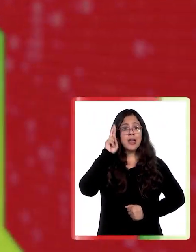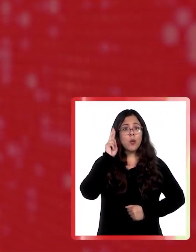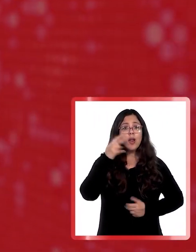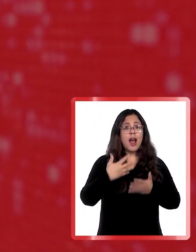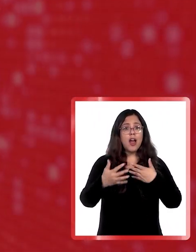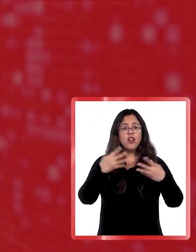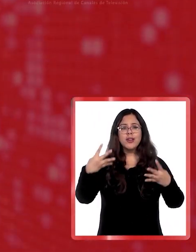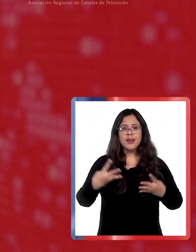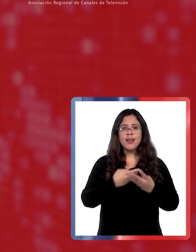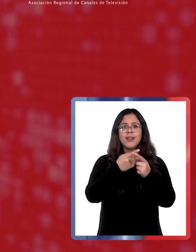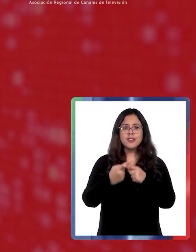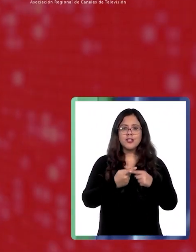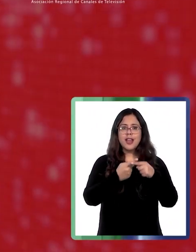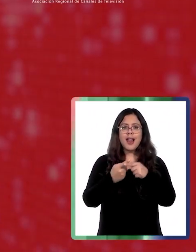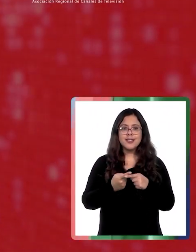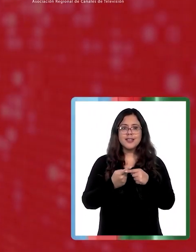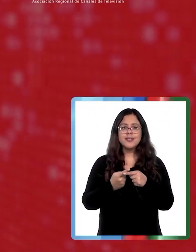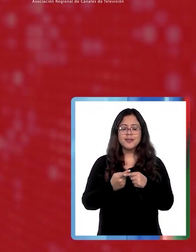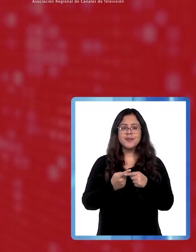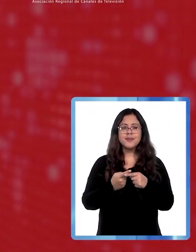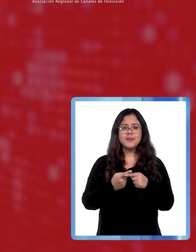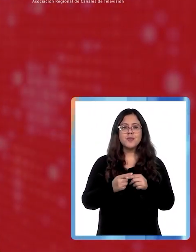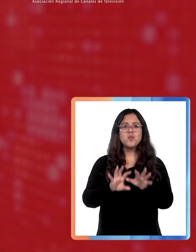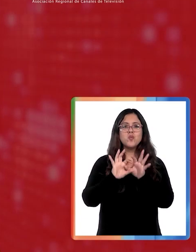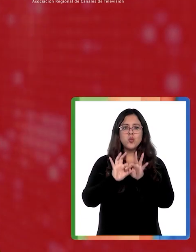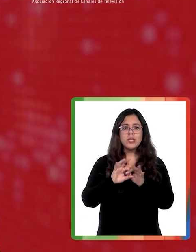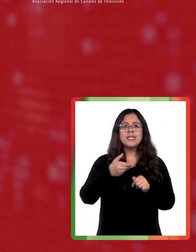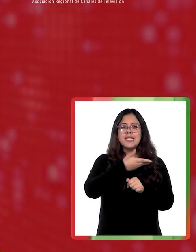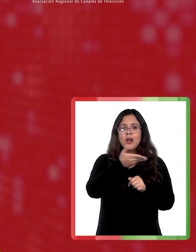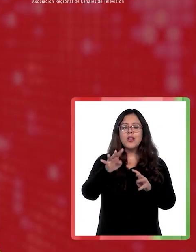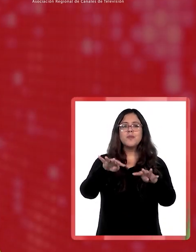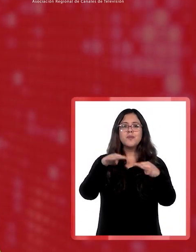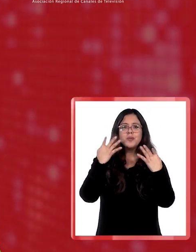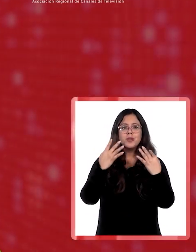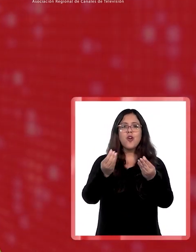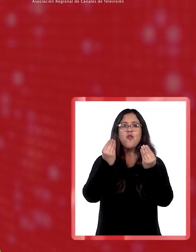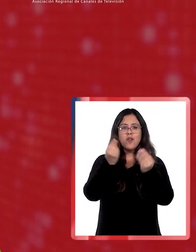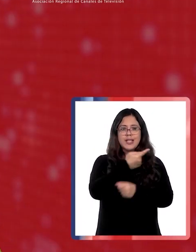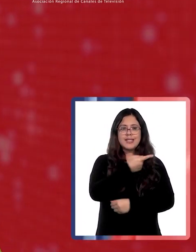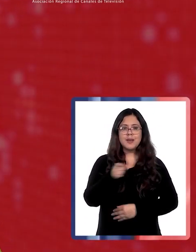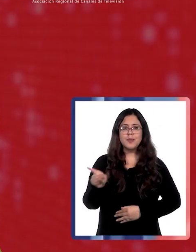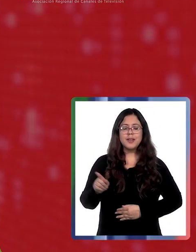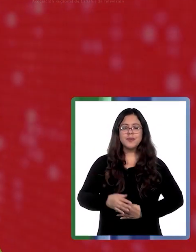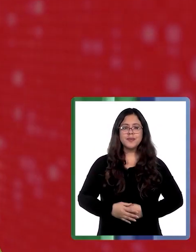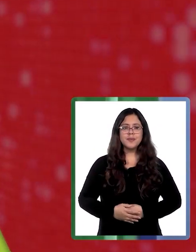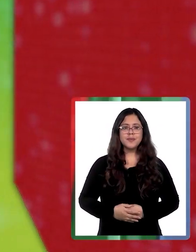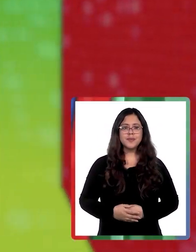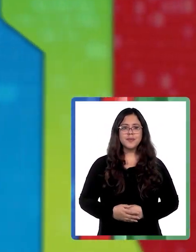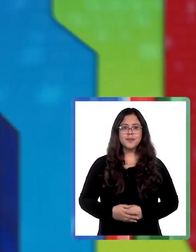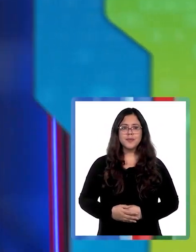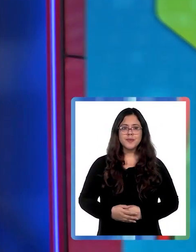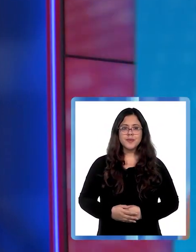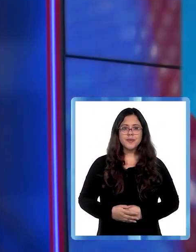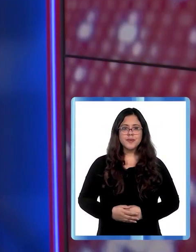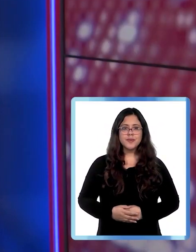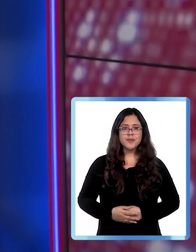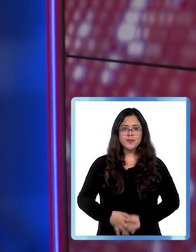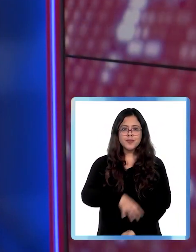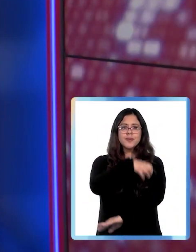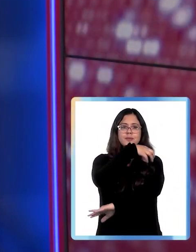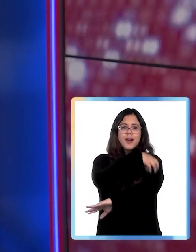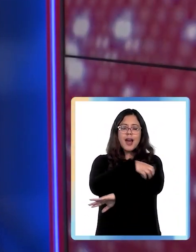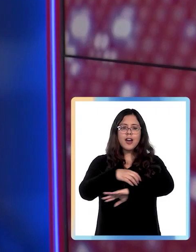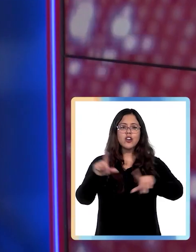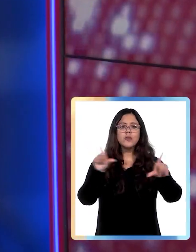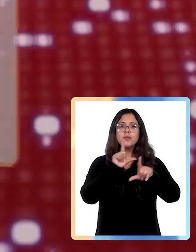www.portavoznoticias.cl. Nos despedimos y recuerden que también nos pueden encontrar en las redes sociales. Muchas gracias por acompañarnos, que tengan una excelente semana.